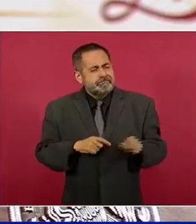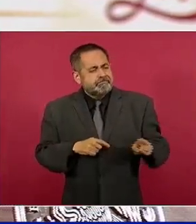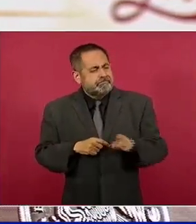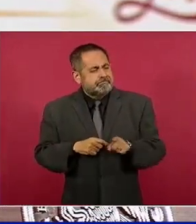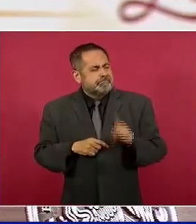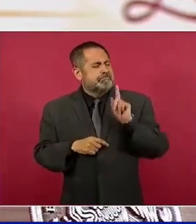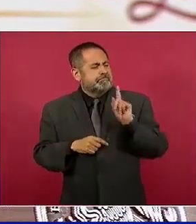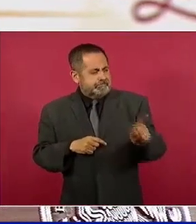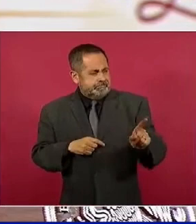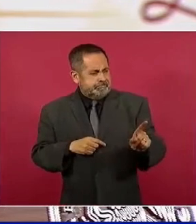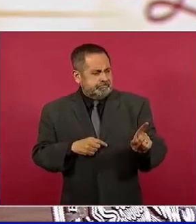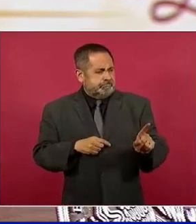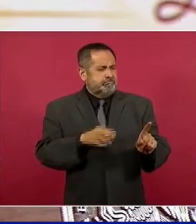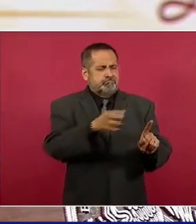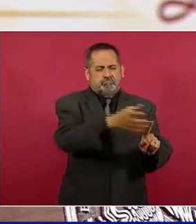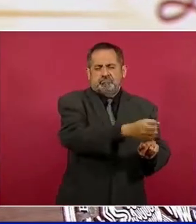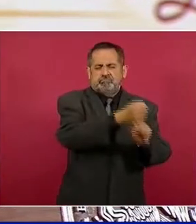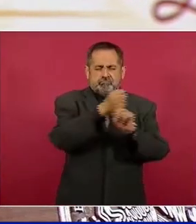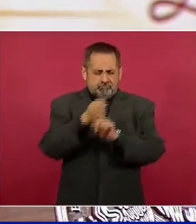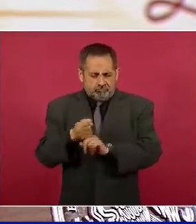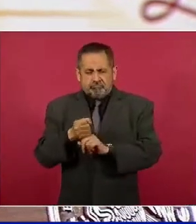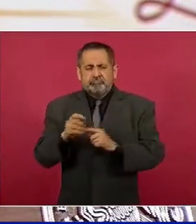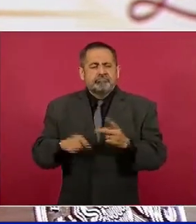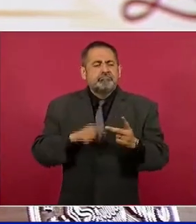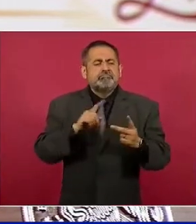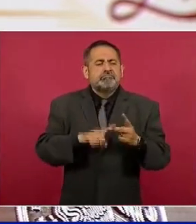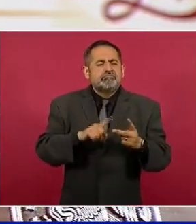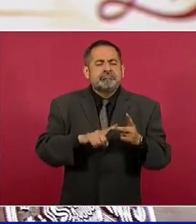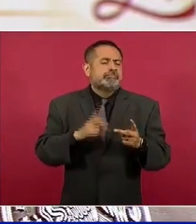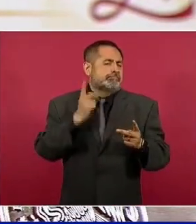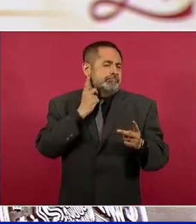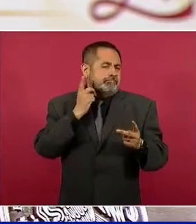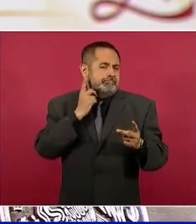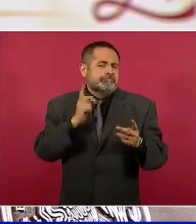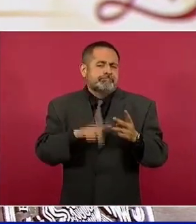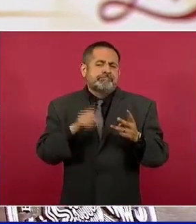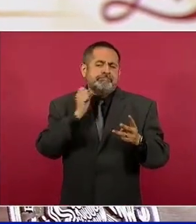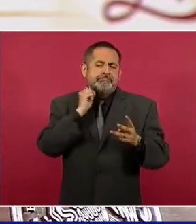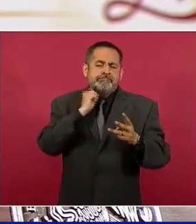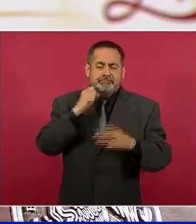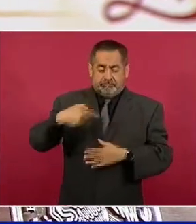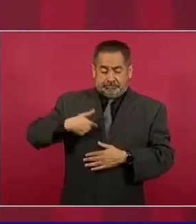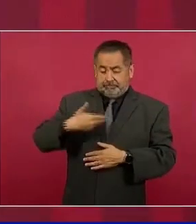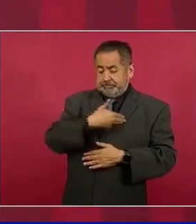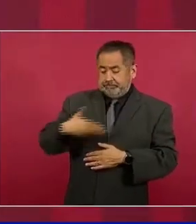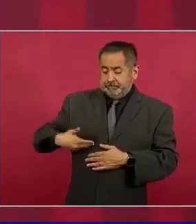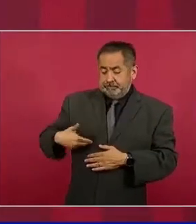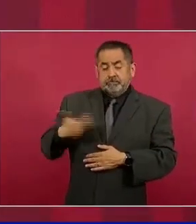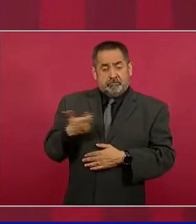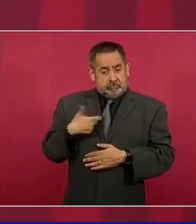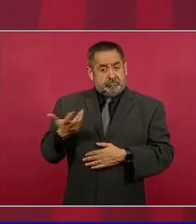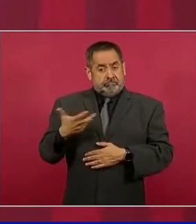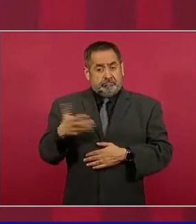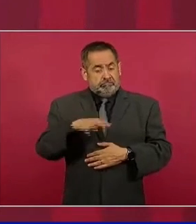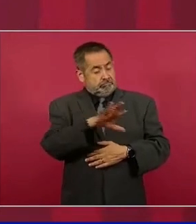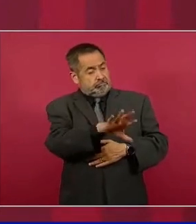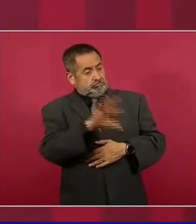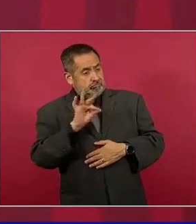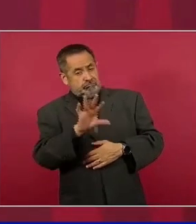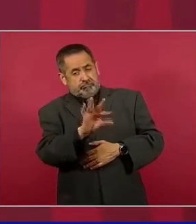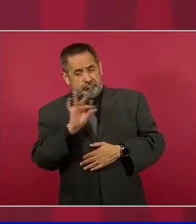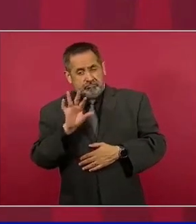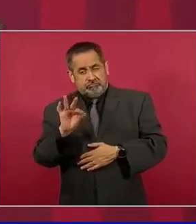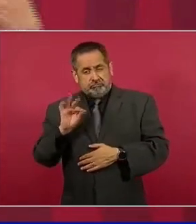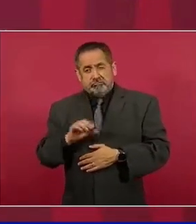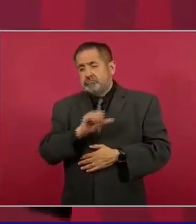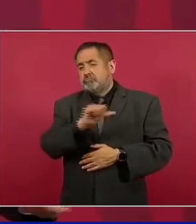a los diputados federales y a los senadores, y a los gobernadores.